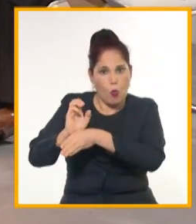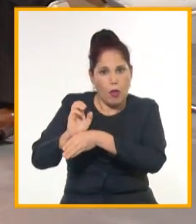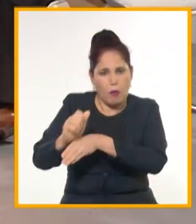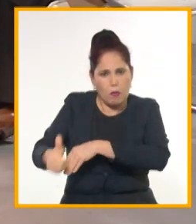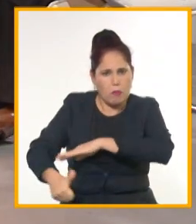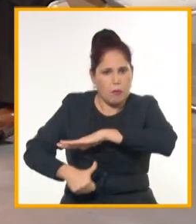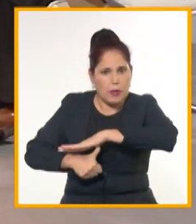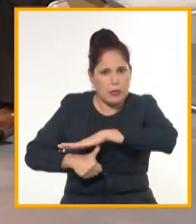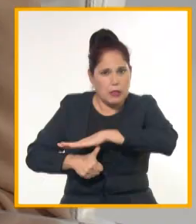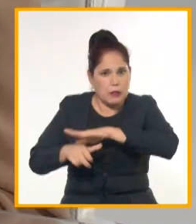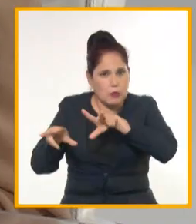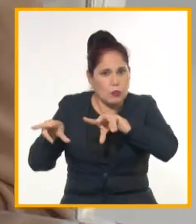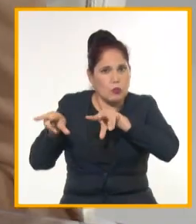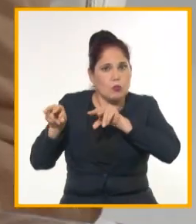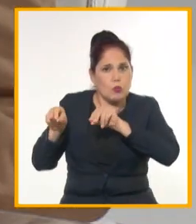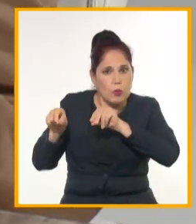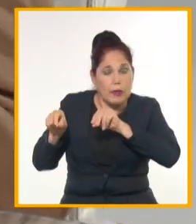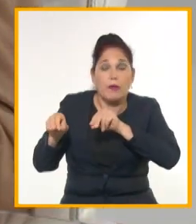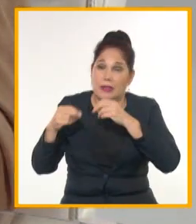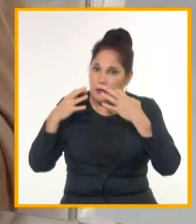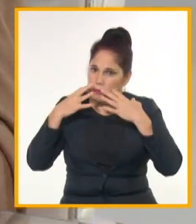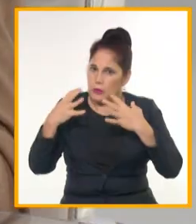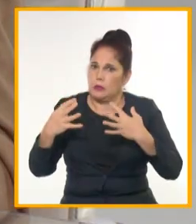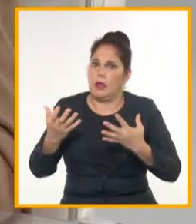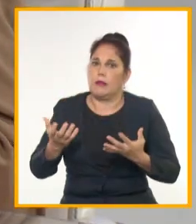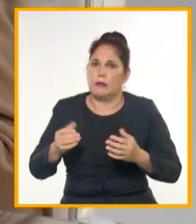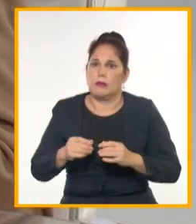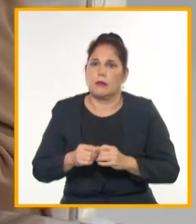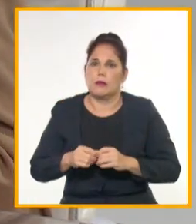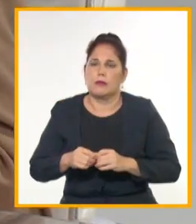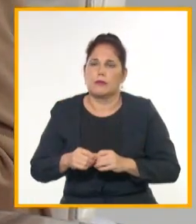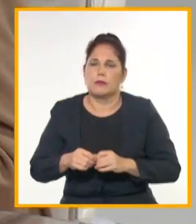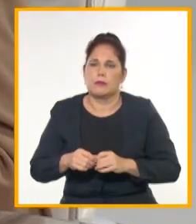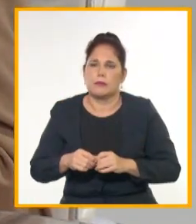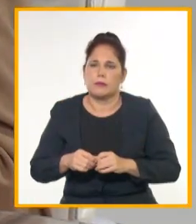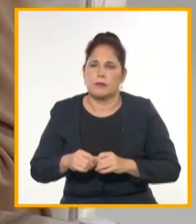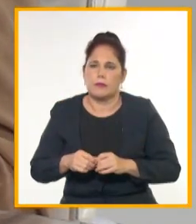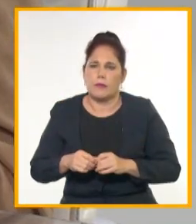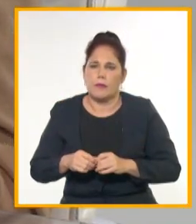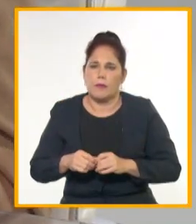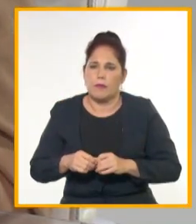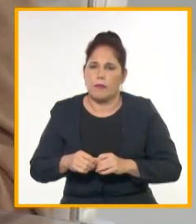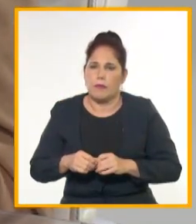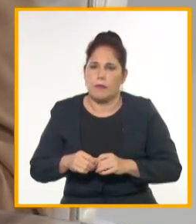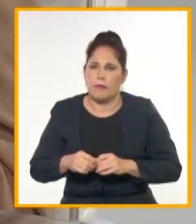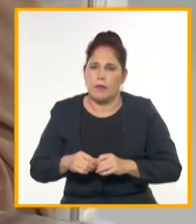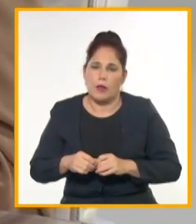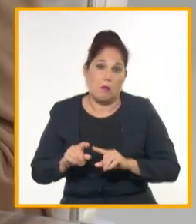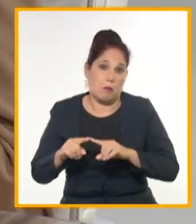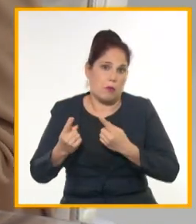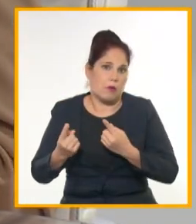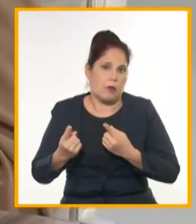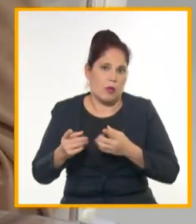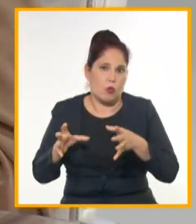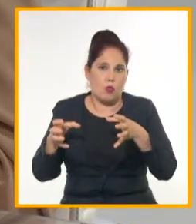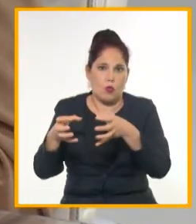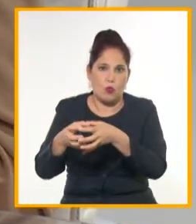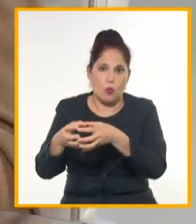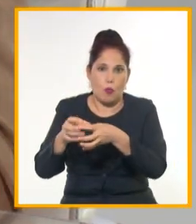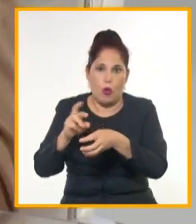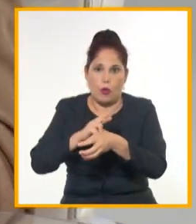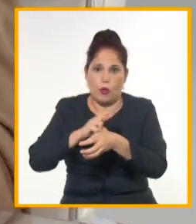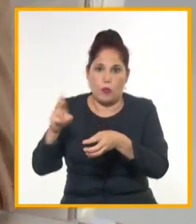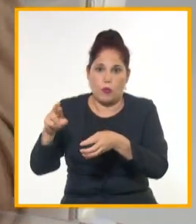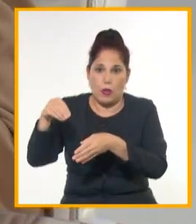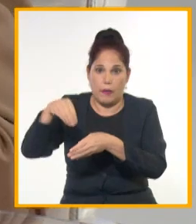además, quizás es uno de los elementos que había faltado en estos últimos años, que ese movimiento de la Revolución Ciudadana,